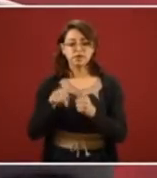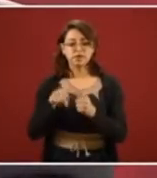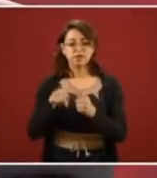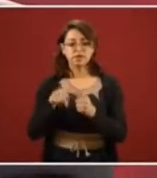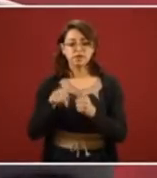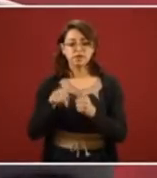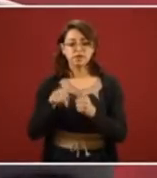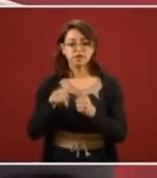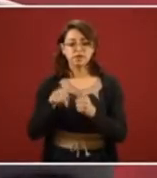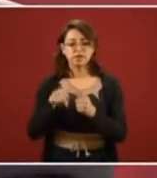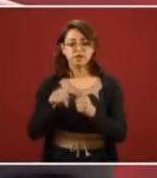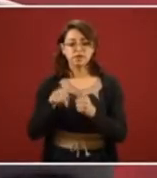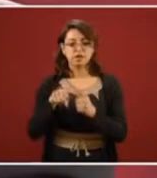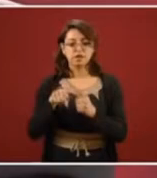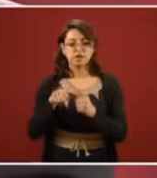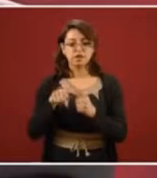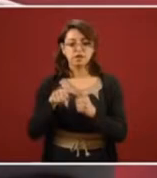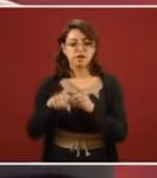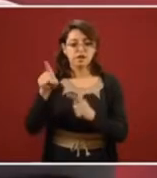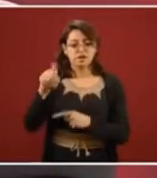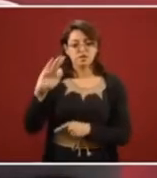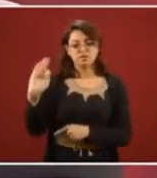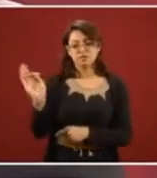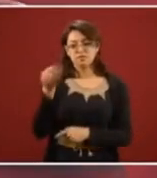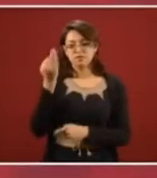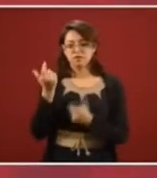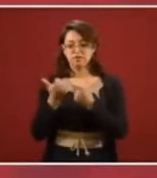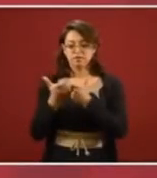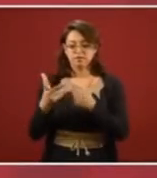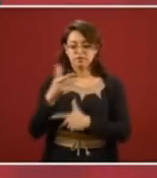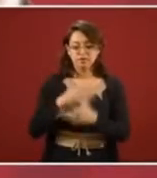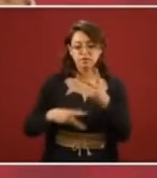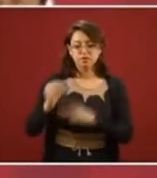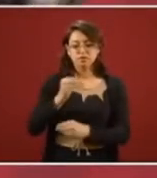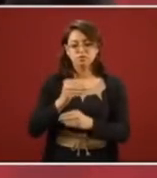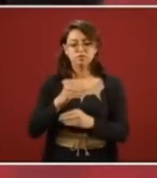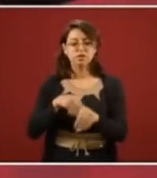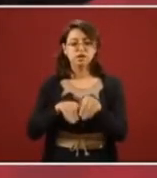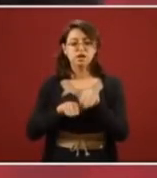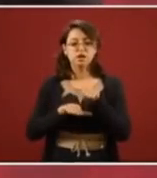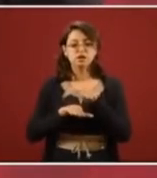social y en mi cara me sobre